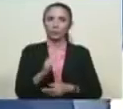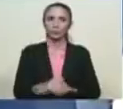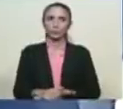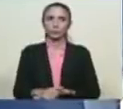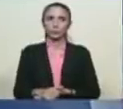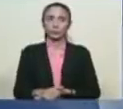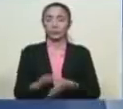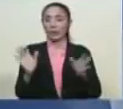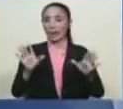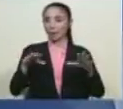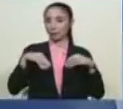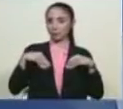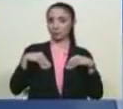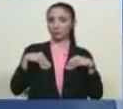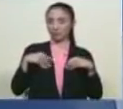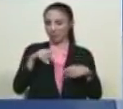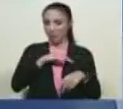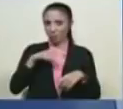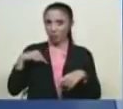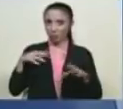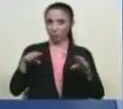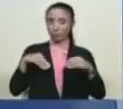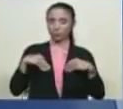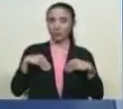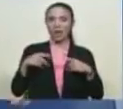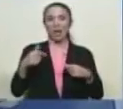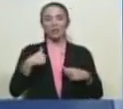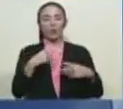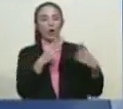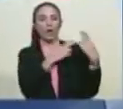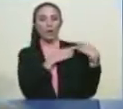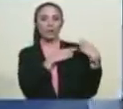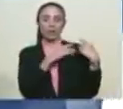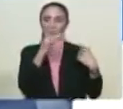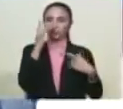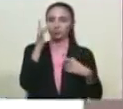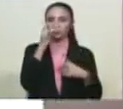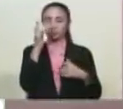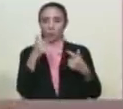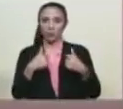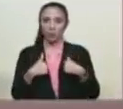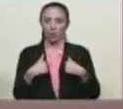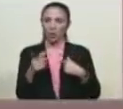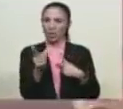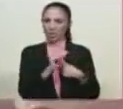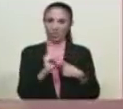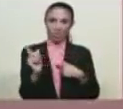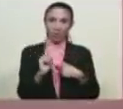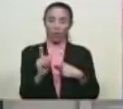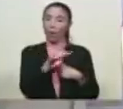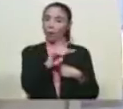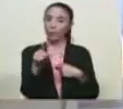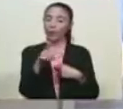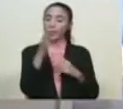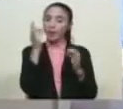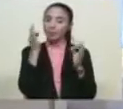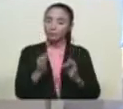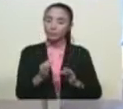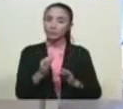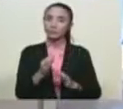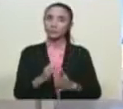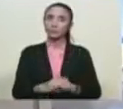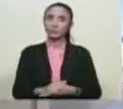Nadie debe creer que se la está comiendo, ¿no? Nadie puede creer que ya todo está hecho,